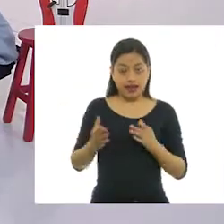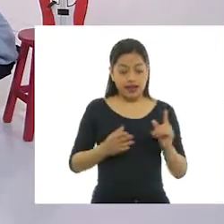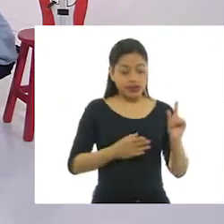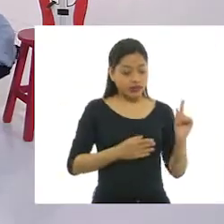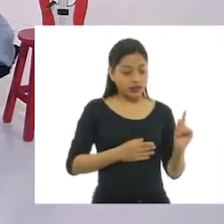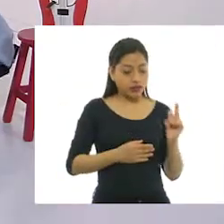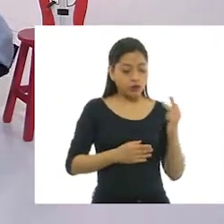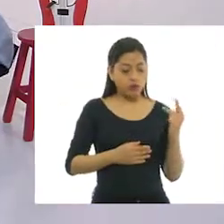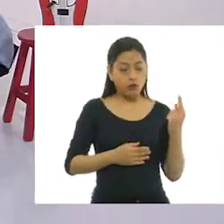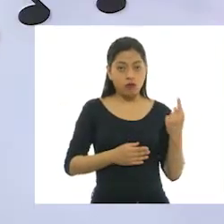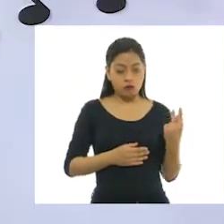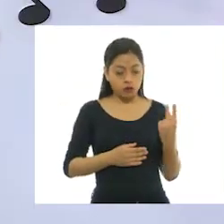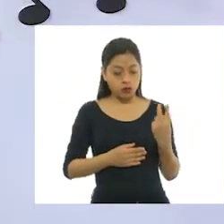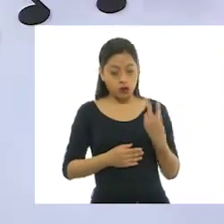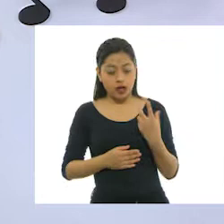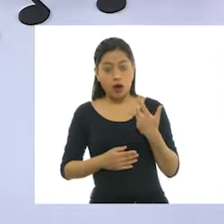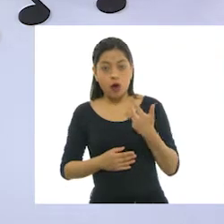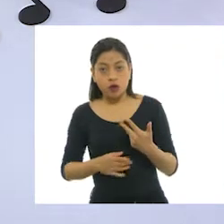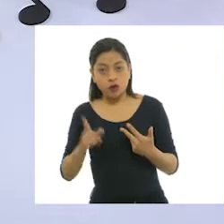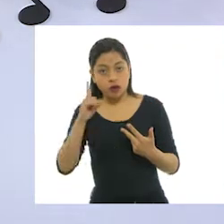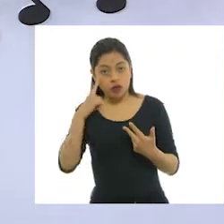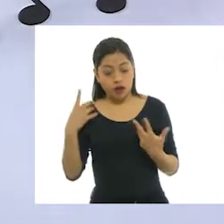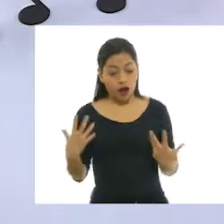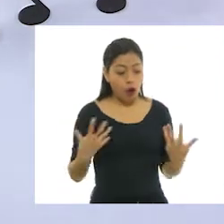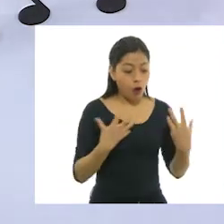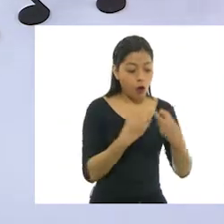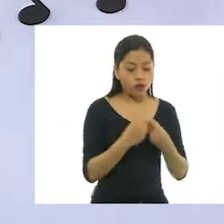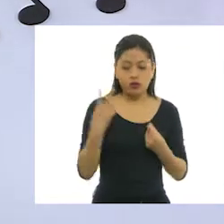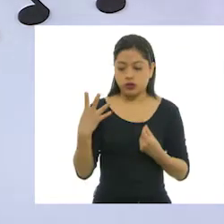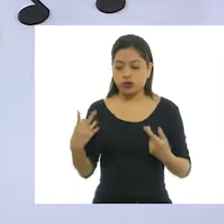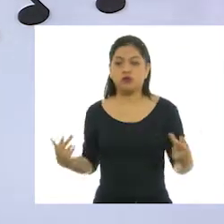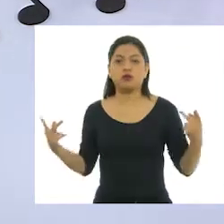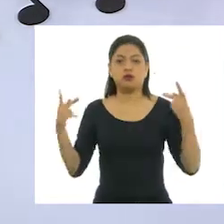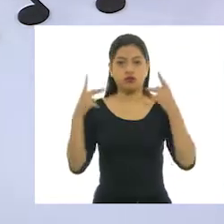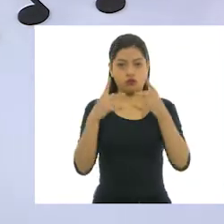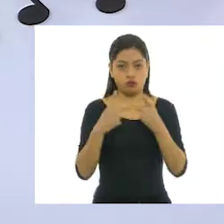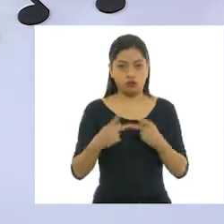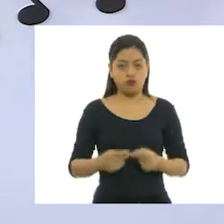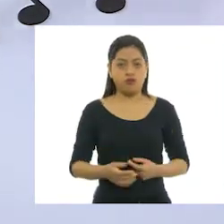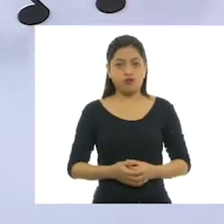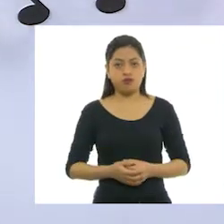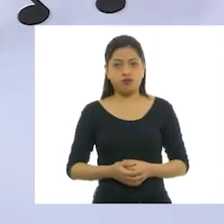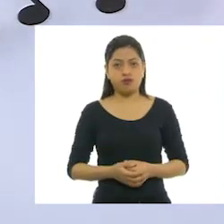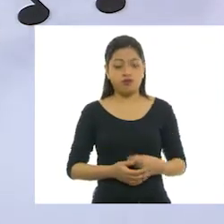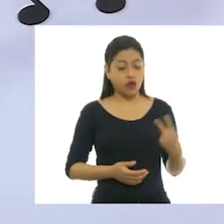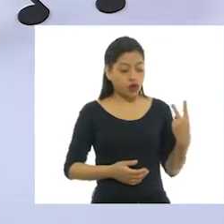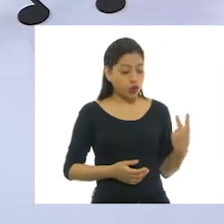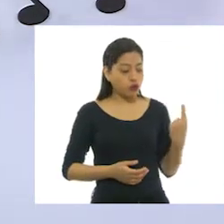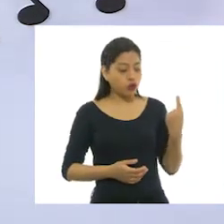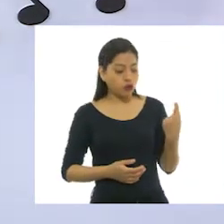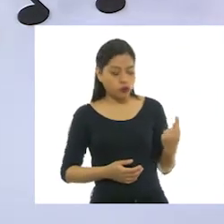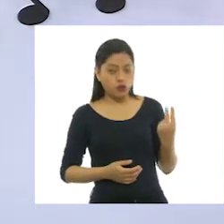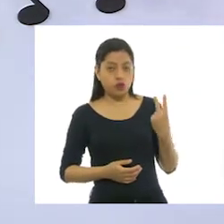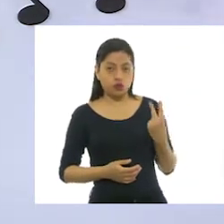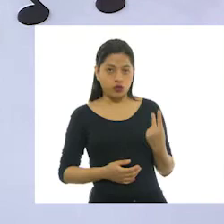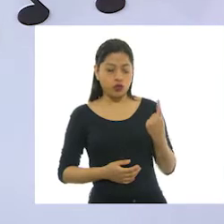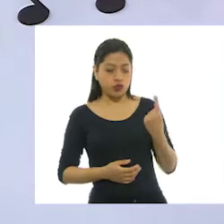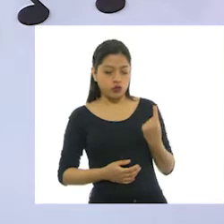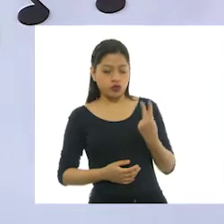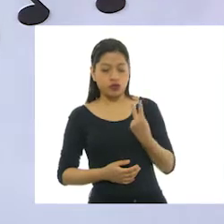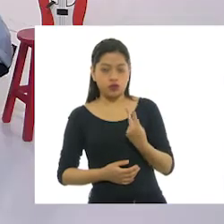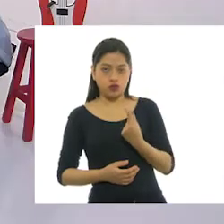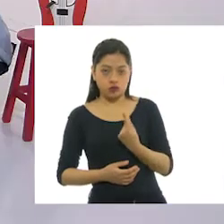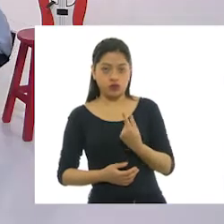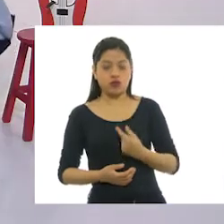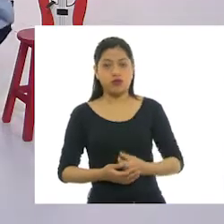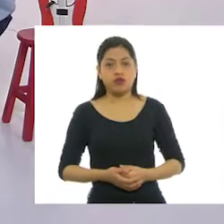el compás completo y por eso las agrupamos de a 2 para que cada uno sea como un pulso. Tan, tan, tan, tan, tan, tan, tan,